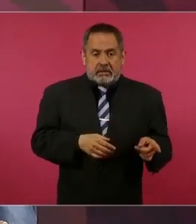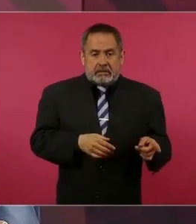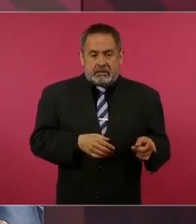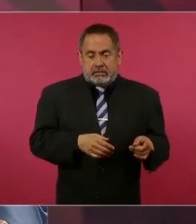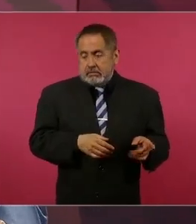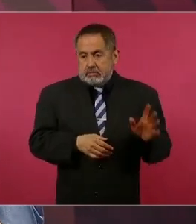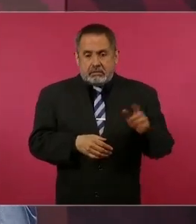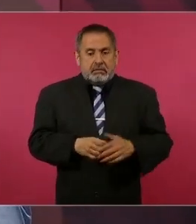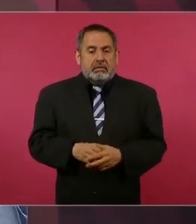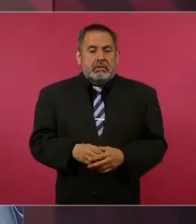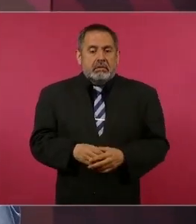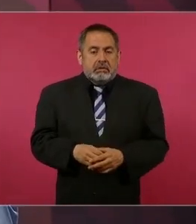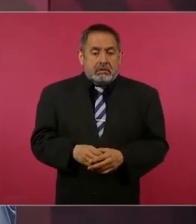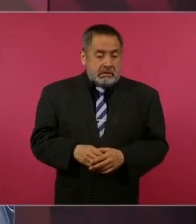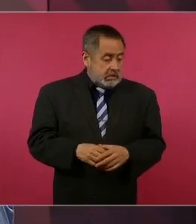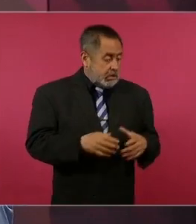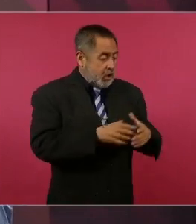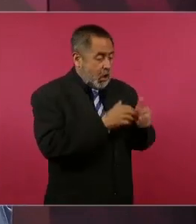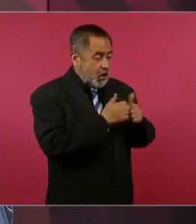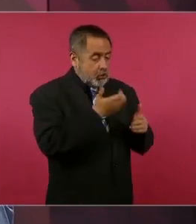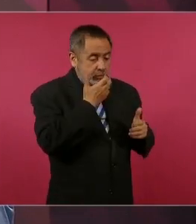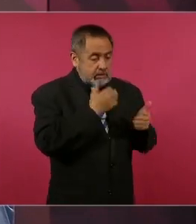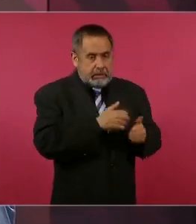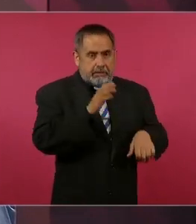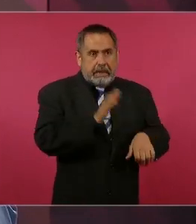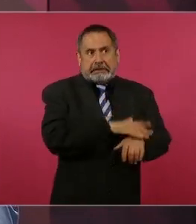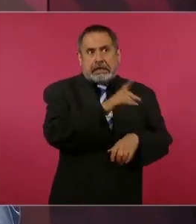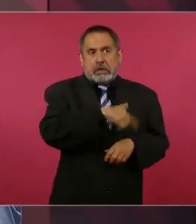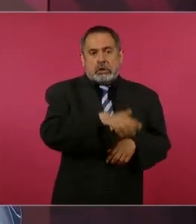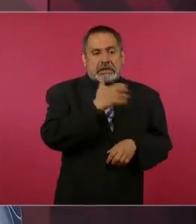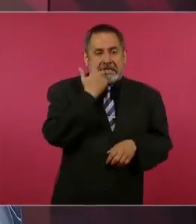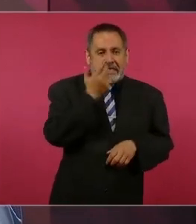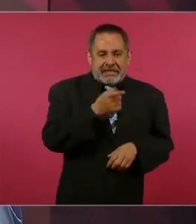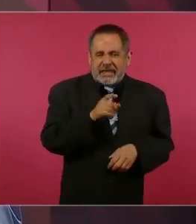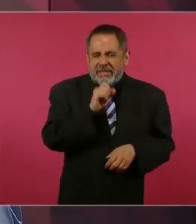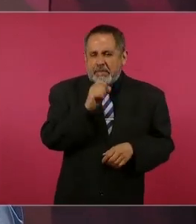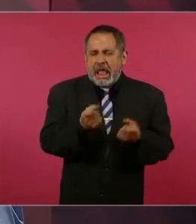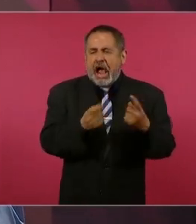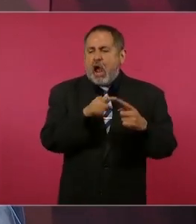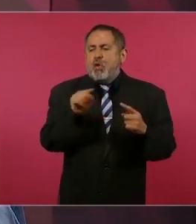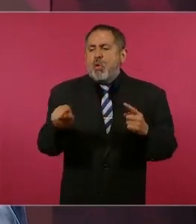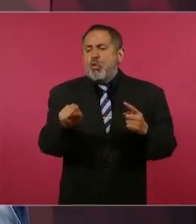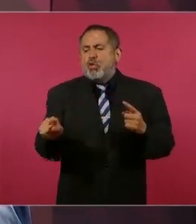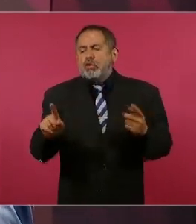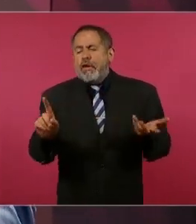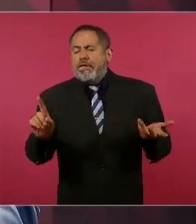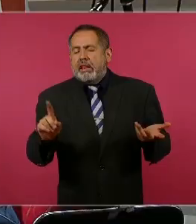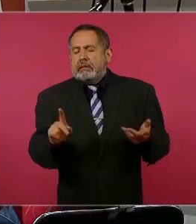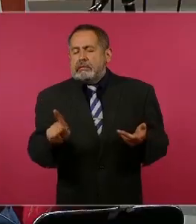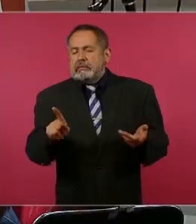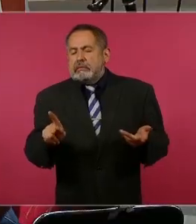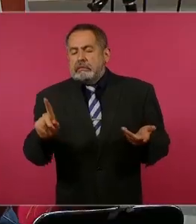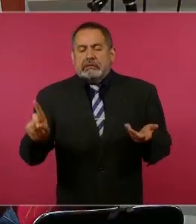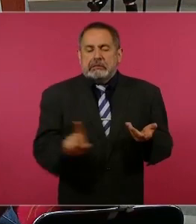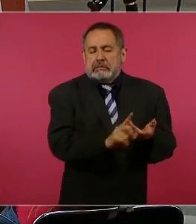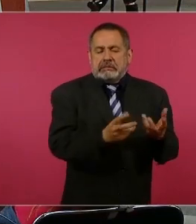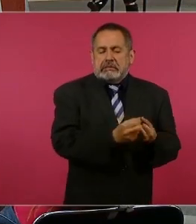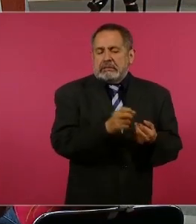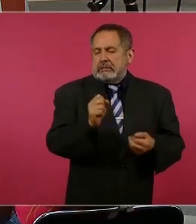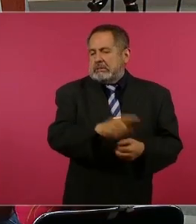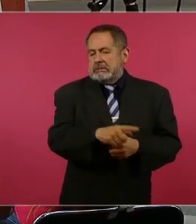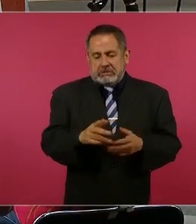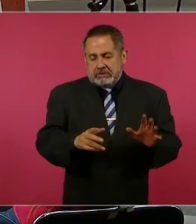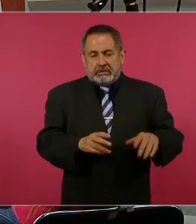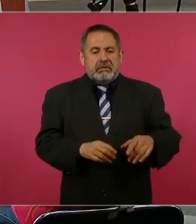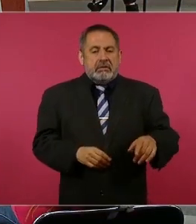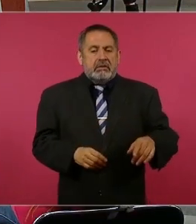desde luego, a los conservadores más, pero también a ciertos sectores de la